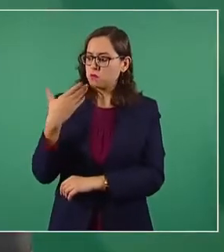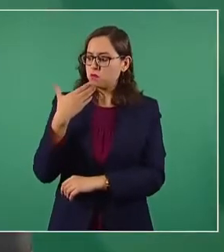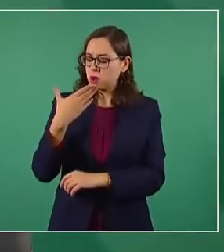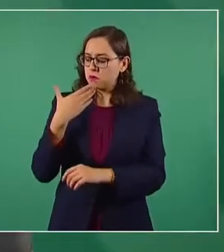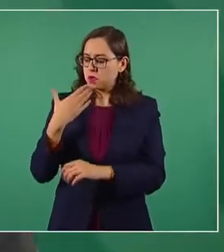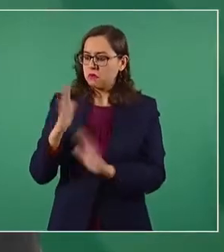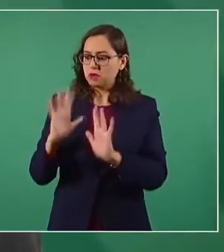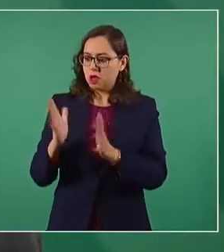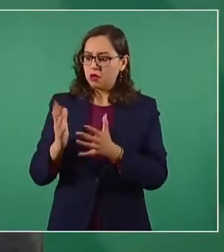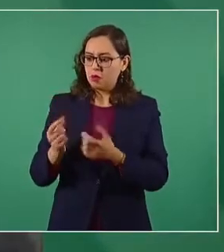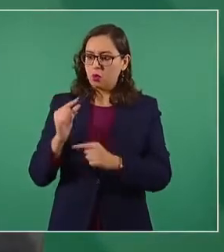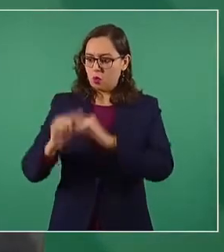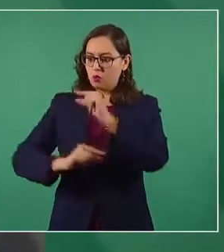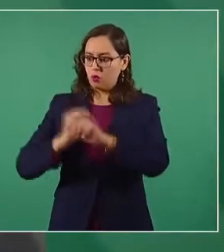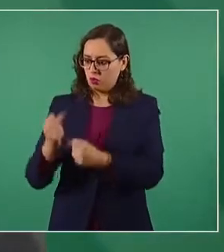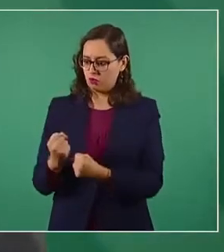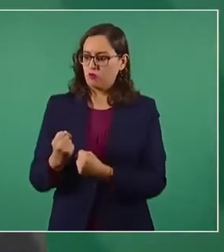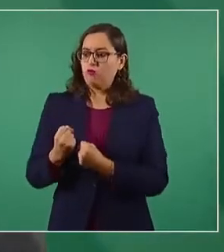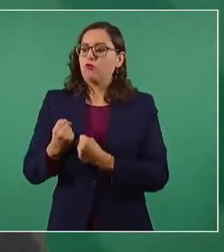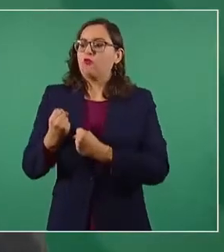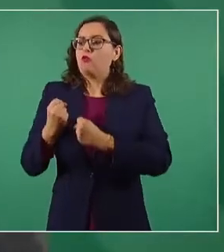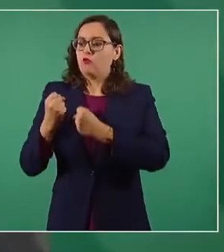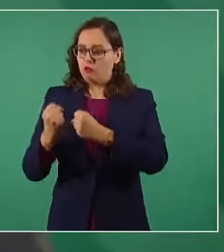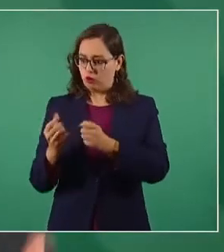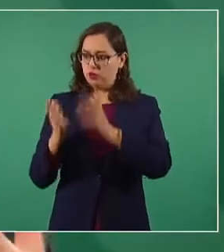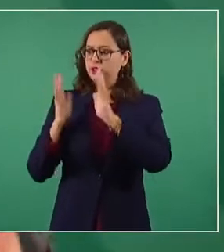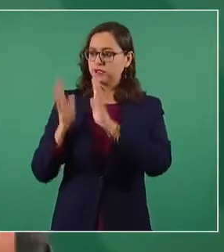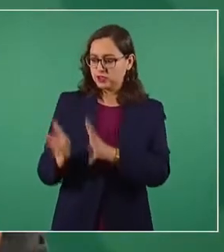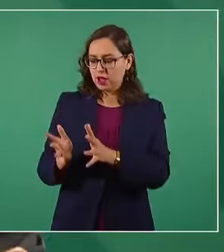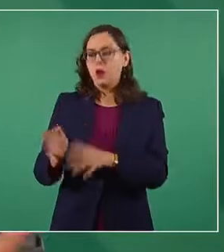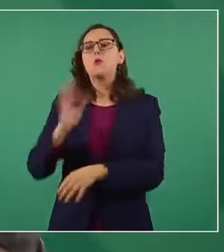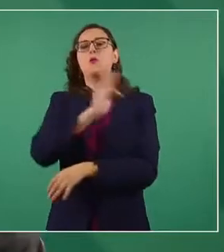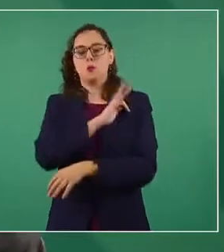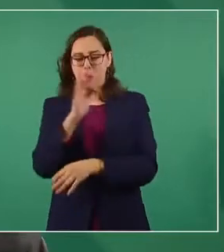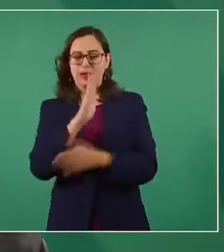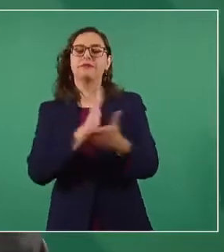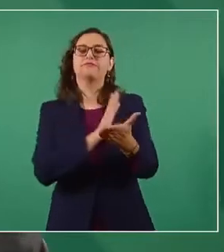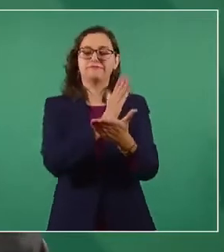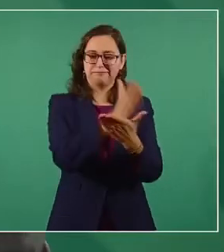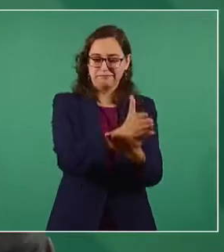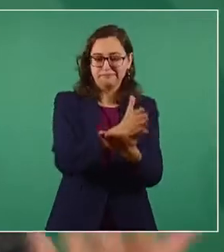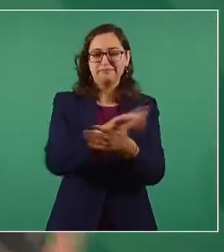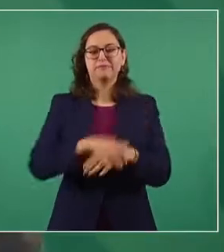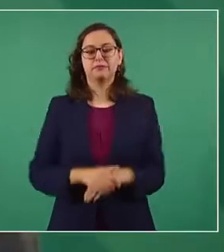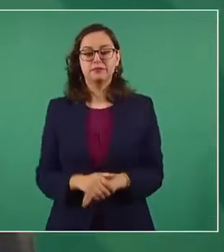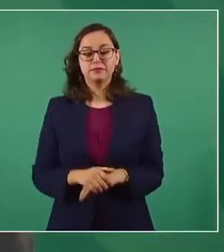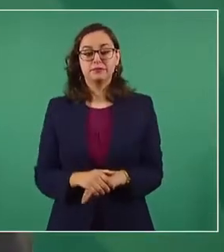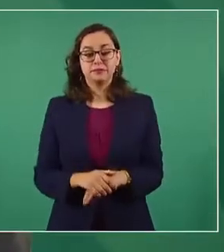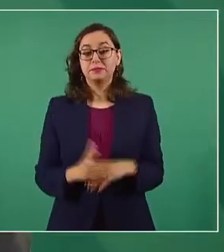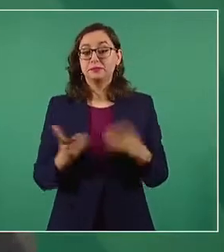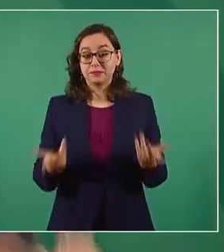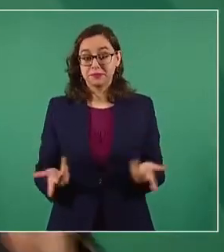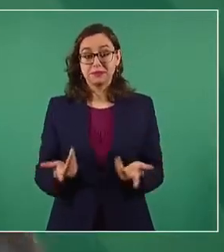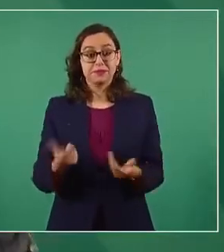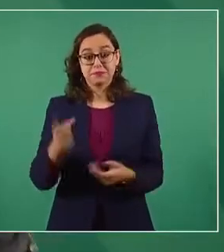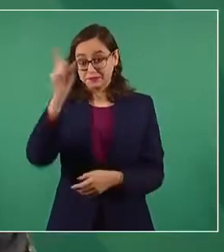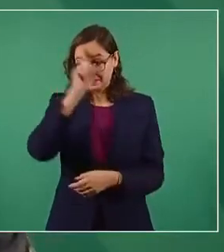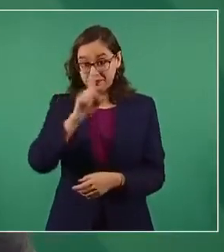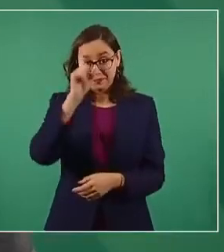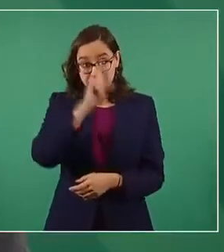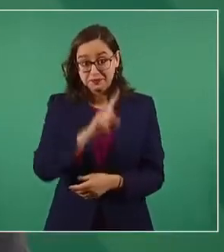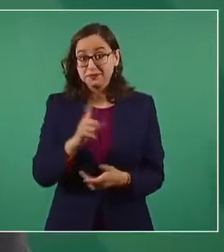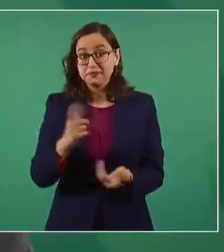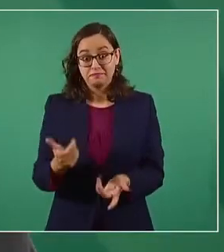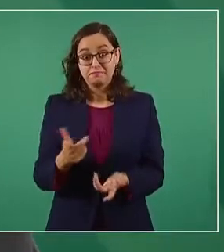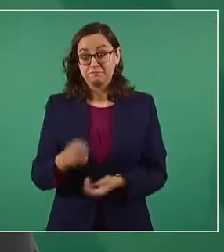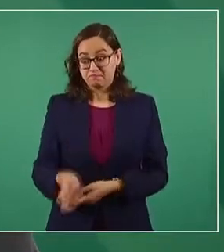inmunosupresión, es probable que el médico tratante le diga: ya puedes acudir. ¿no? Y seguramente le va a recomendar ser